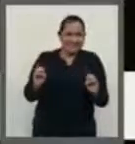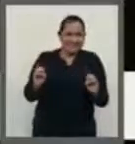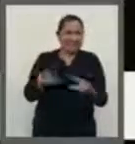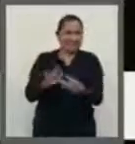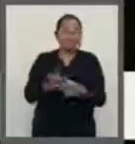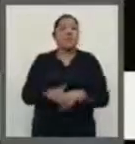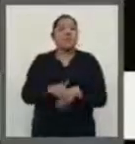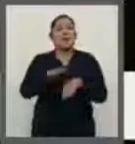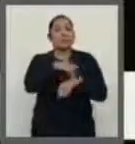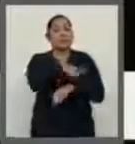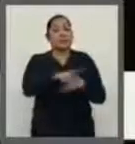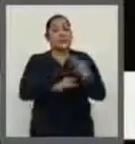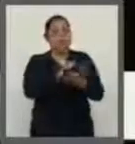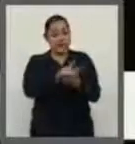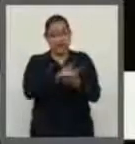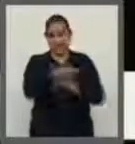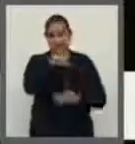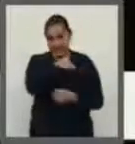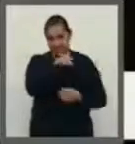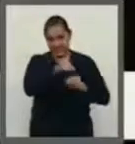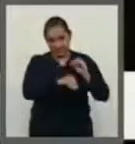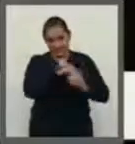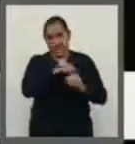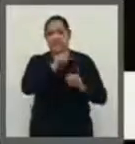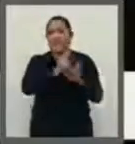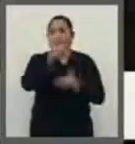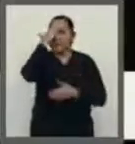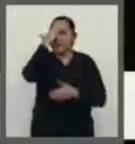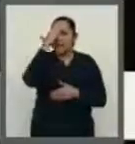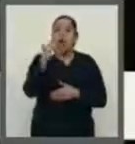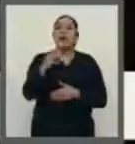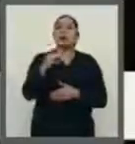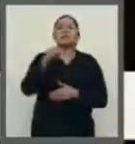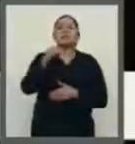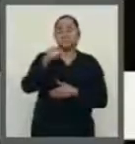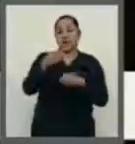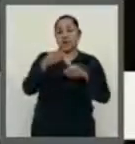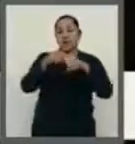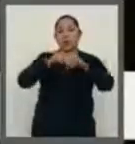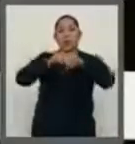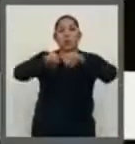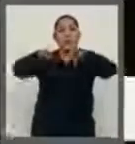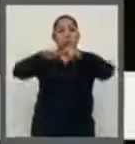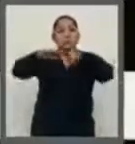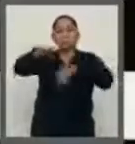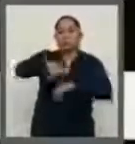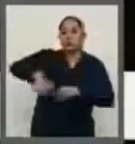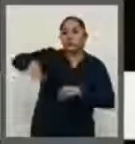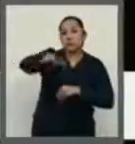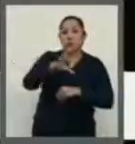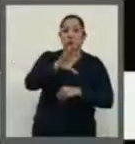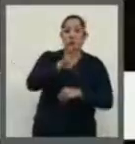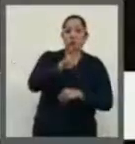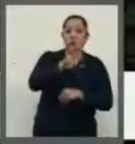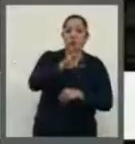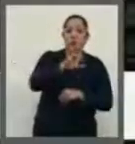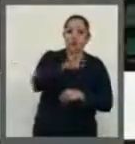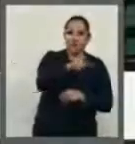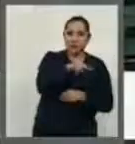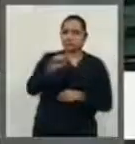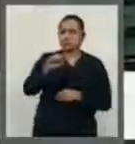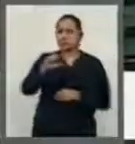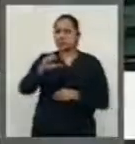de comunicación social. El párrafo octavo refiere a propaganda gubernamental, propaganda